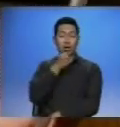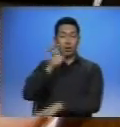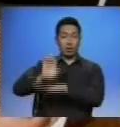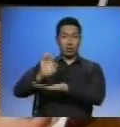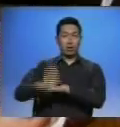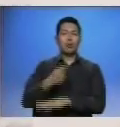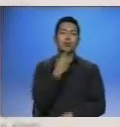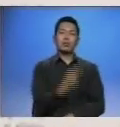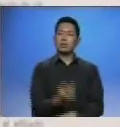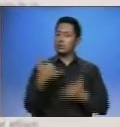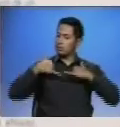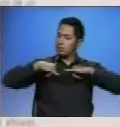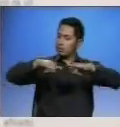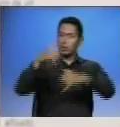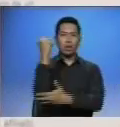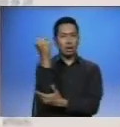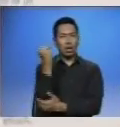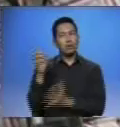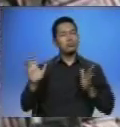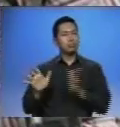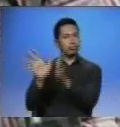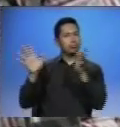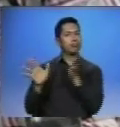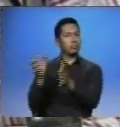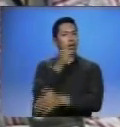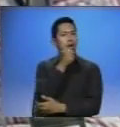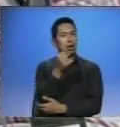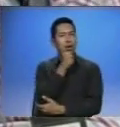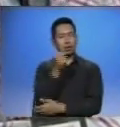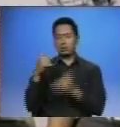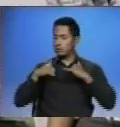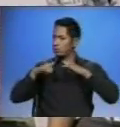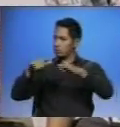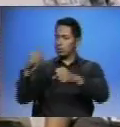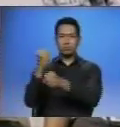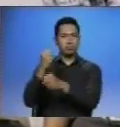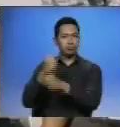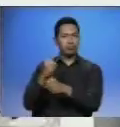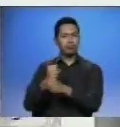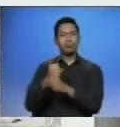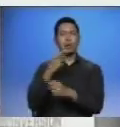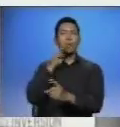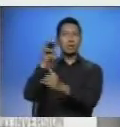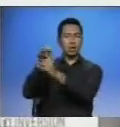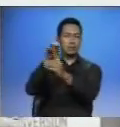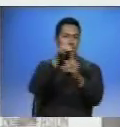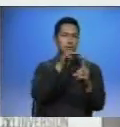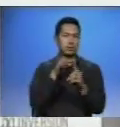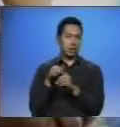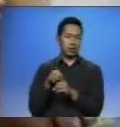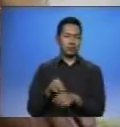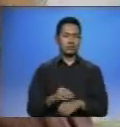que continuarán defendiendo los derechos de los periodistas en sus comunicados. Emilio Zamora, Gama Noticias.